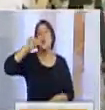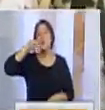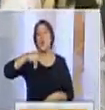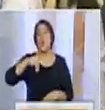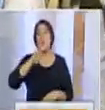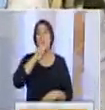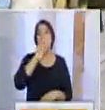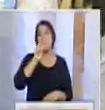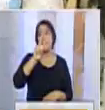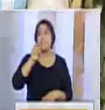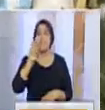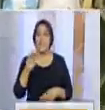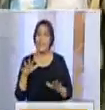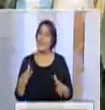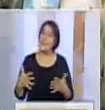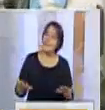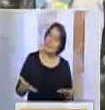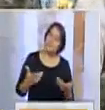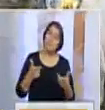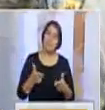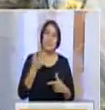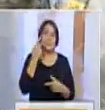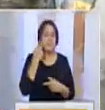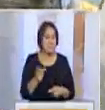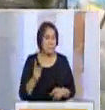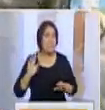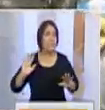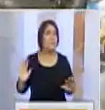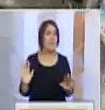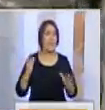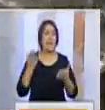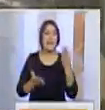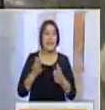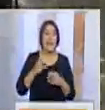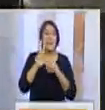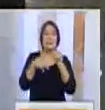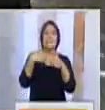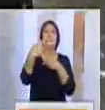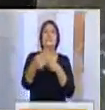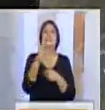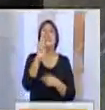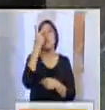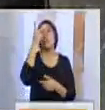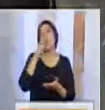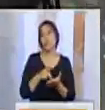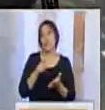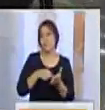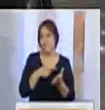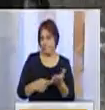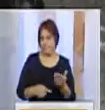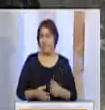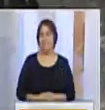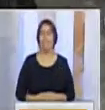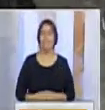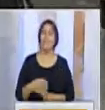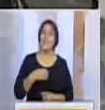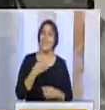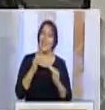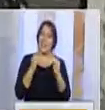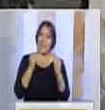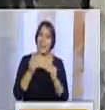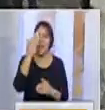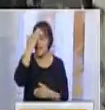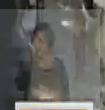2023. Y pues vamos a ver cómo nos va también, para ver si va a haber una segunda vuelta. Buenísimo. Bueno, magistrado Aguilera, gracias por